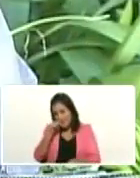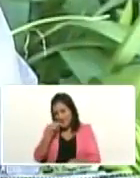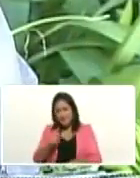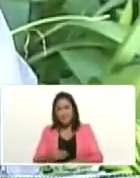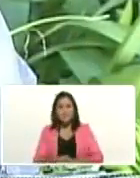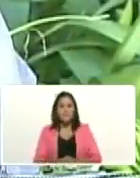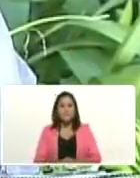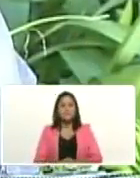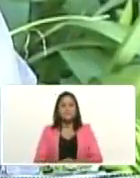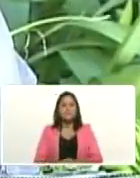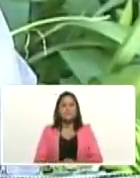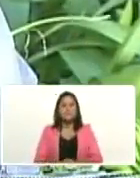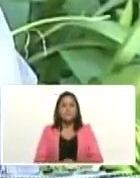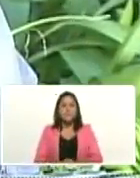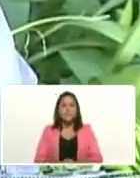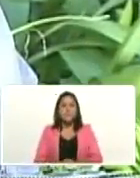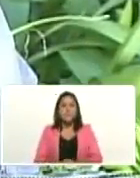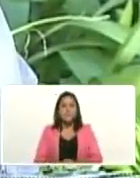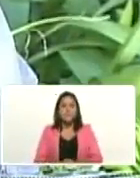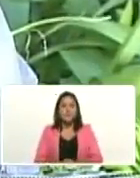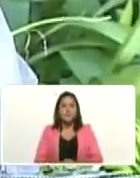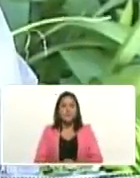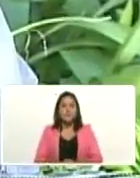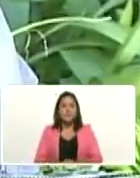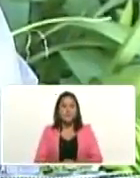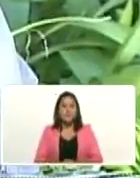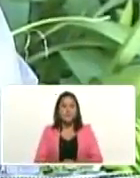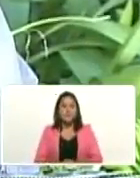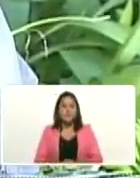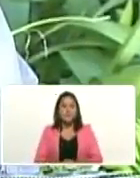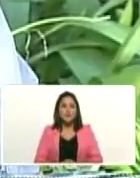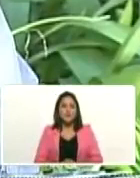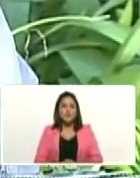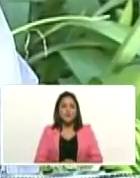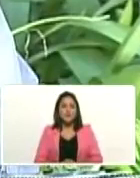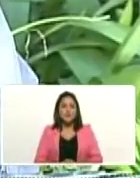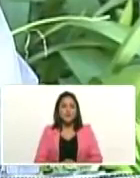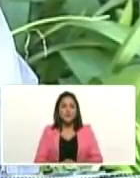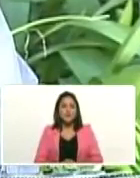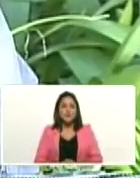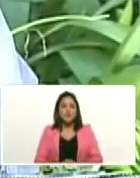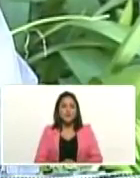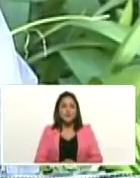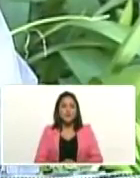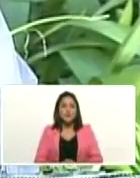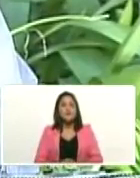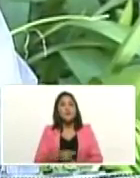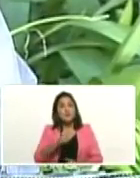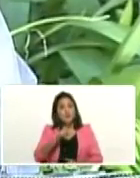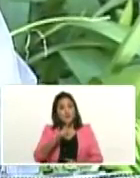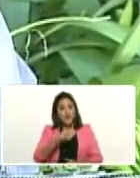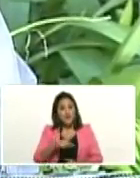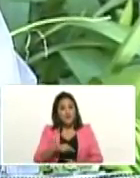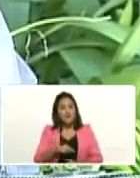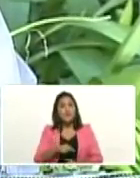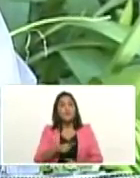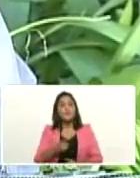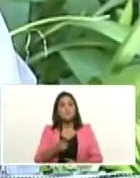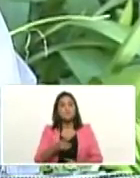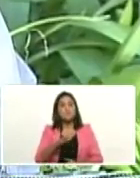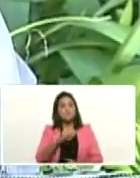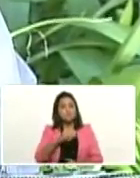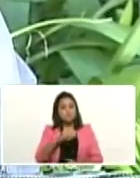comunidad. Hermosa obra que se ha hecho y que debemos replicar en las